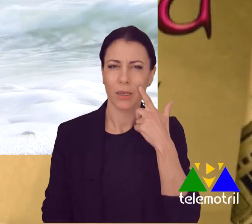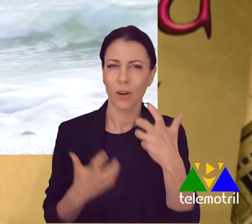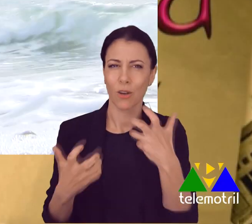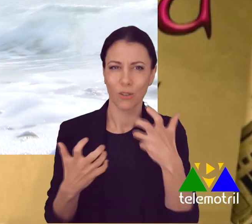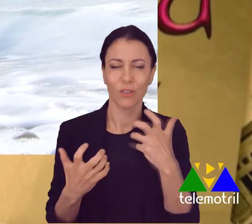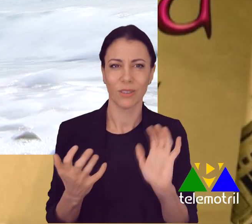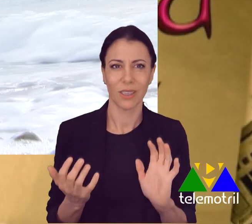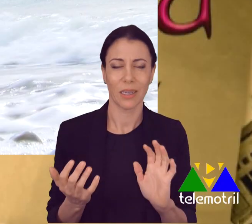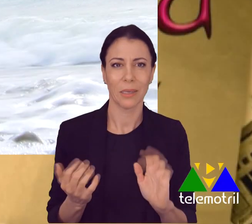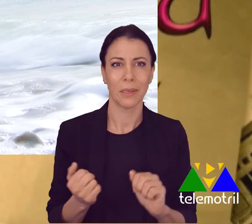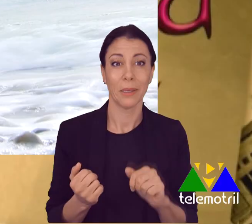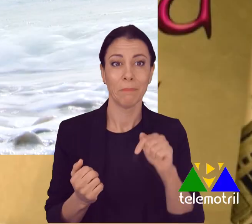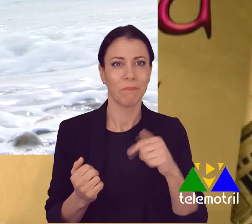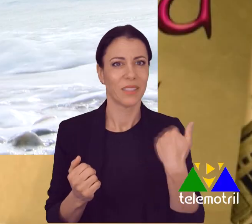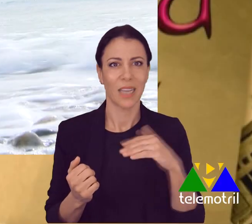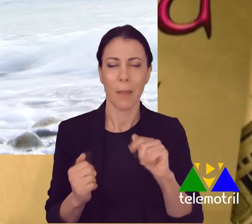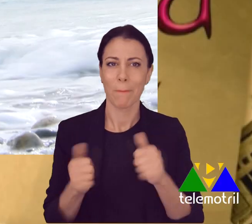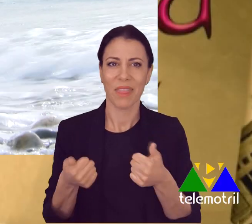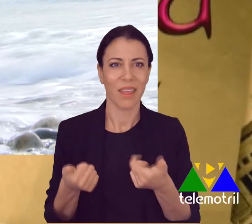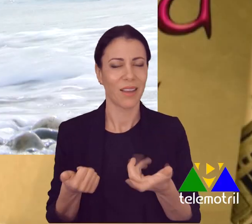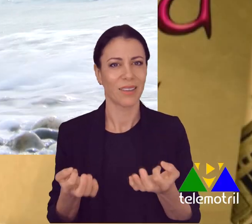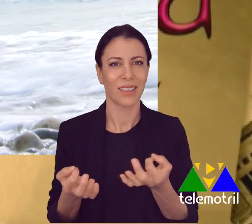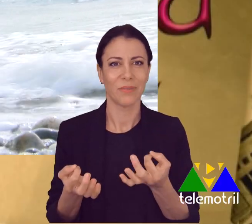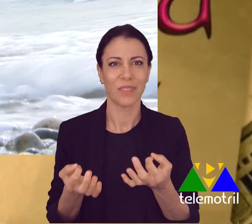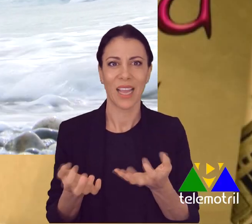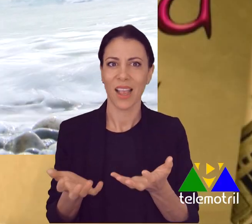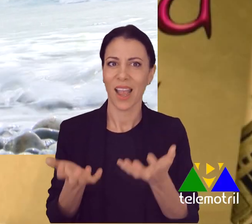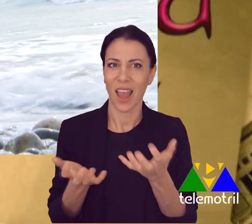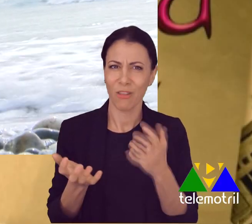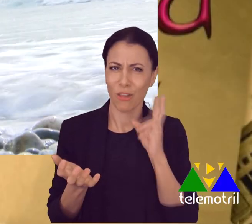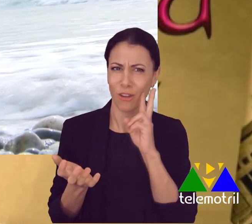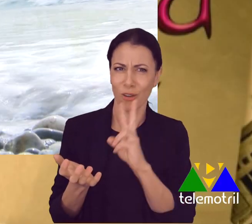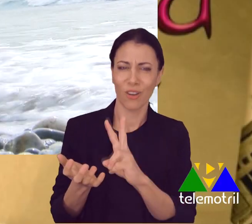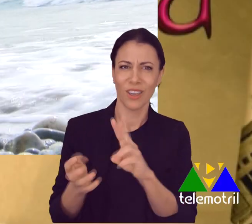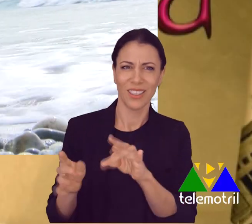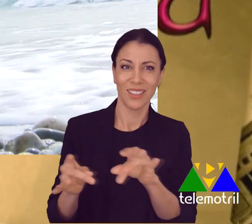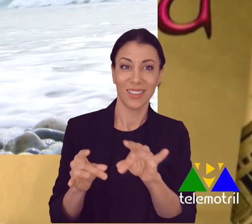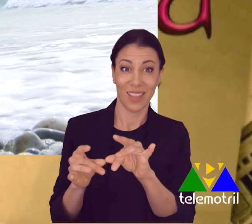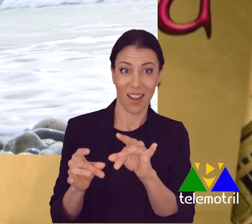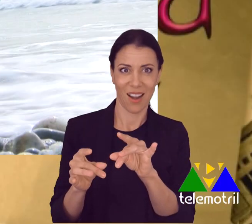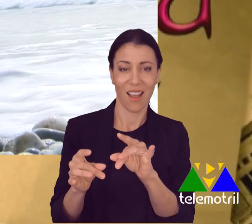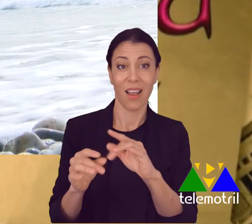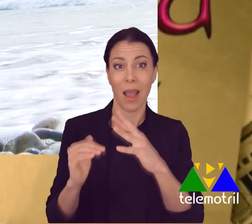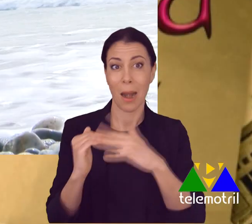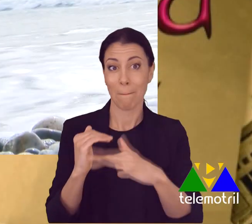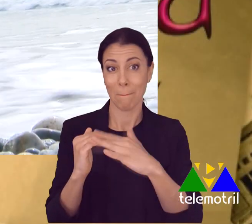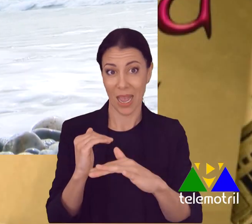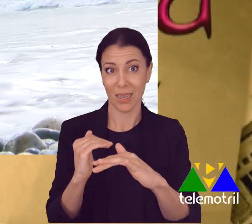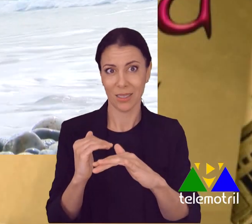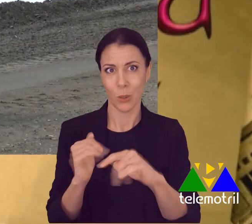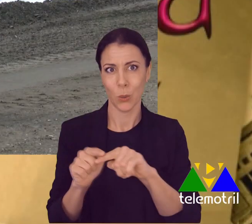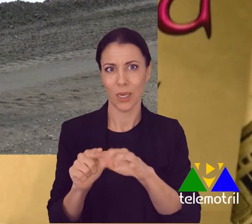incluso cómo se le va ganando, ¿no?, un poquito de tierra al mar, ¿no?, al contrario que antes, que la